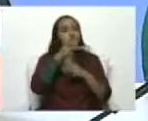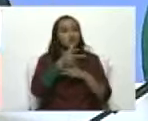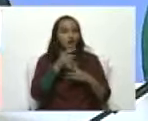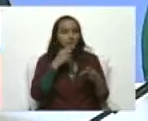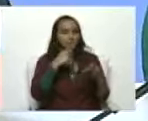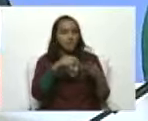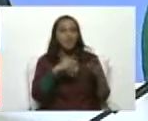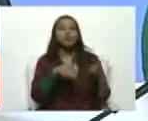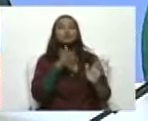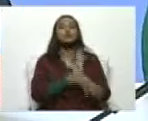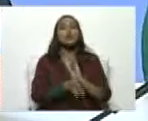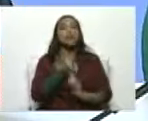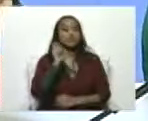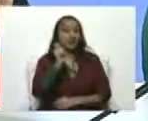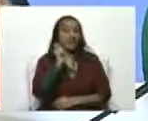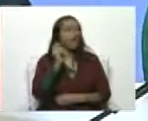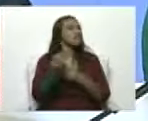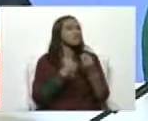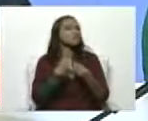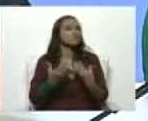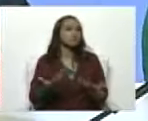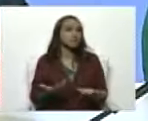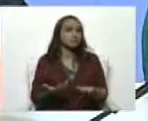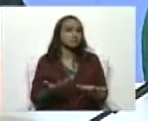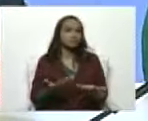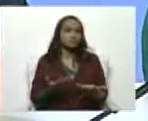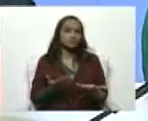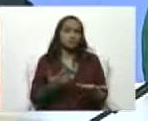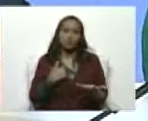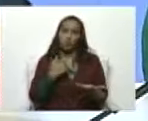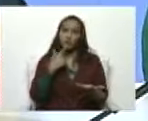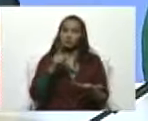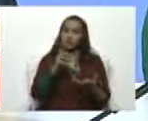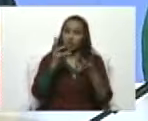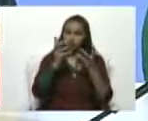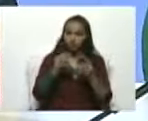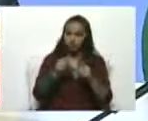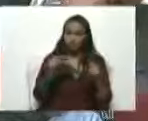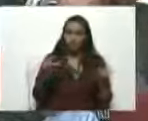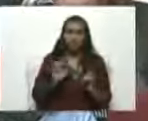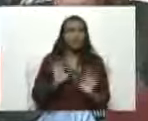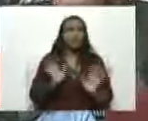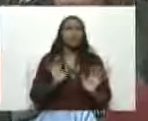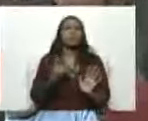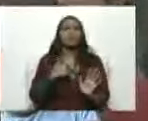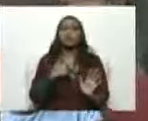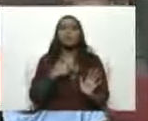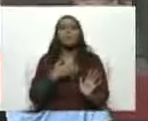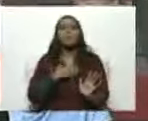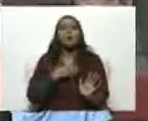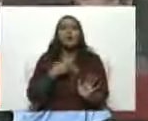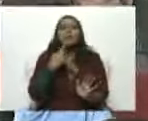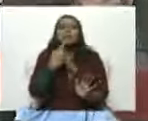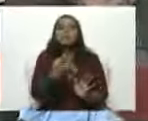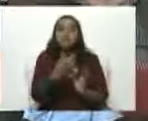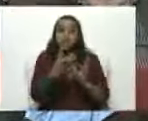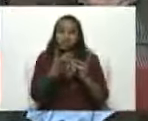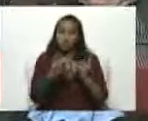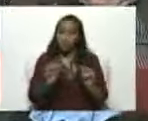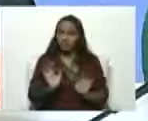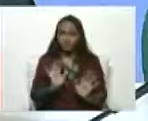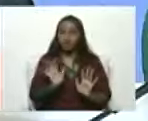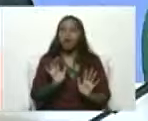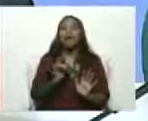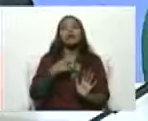tarea. No voy a decir el número, repito, provoca decirlo, pero no se lo voy a decir, se lo voy a decir el 28